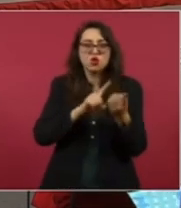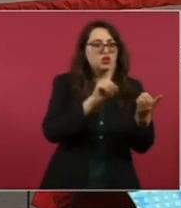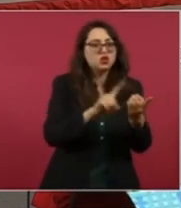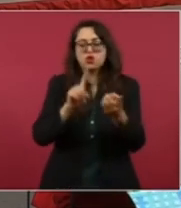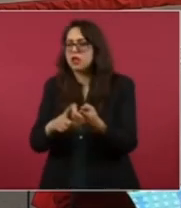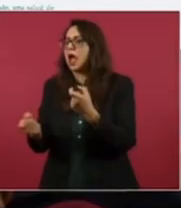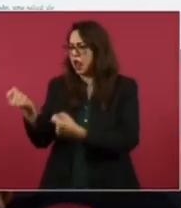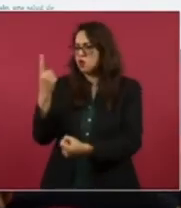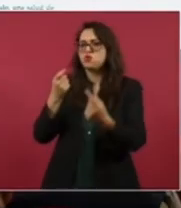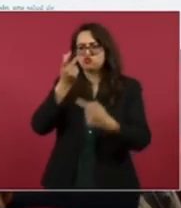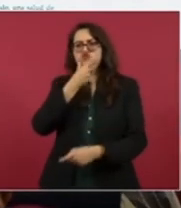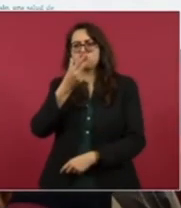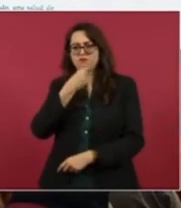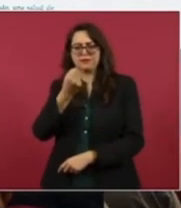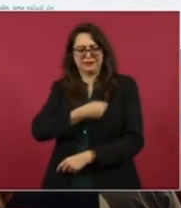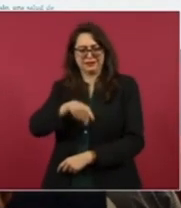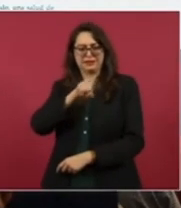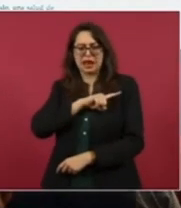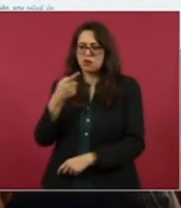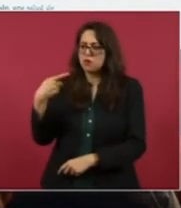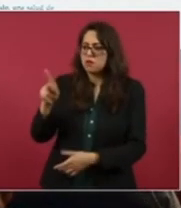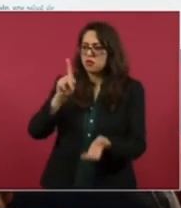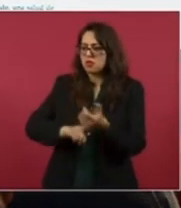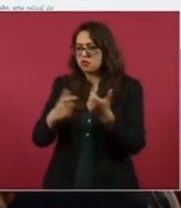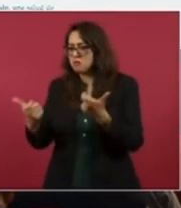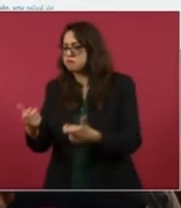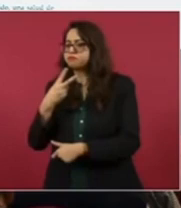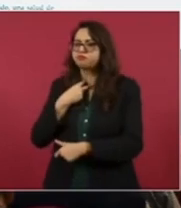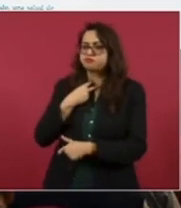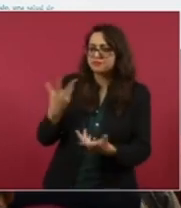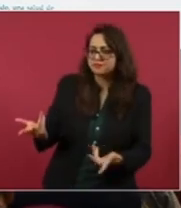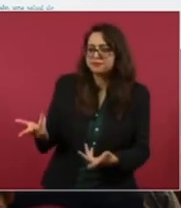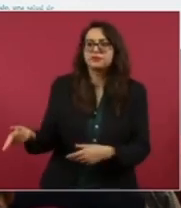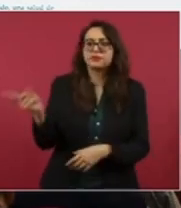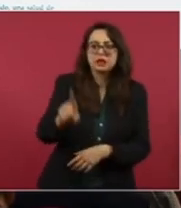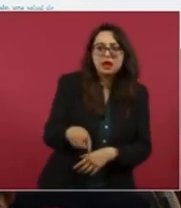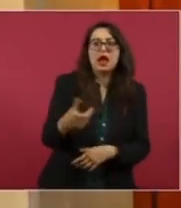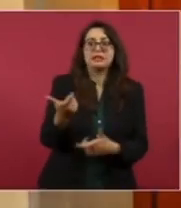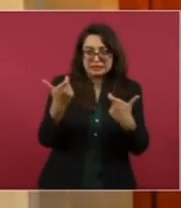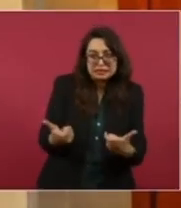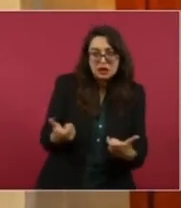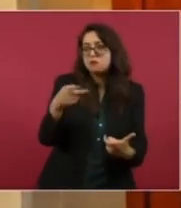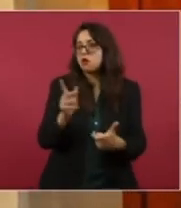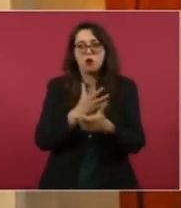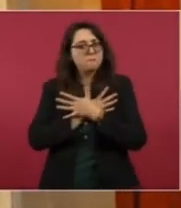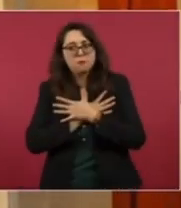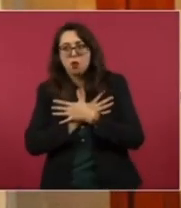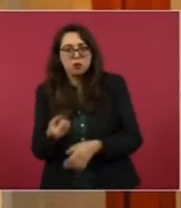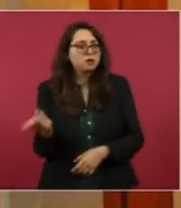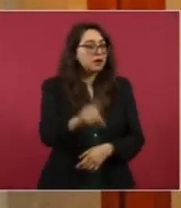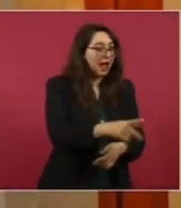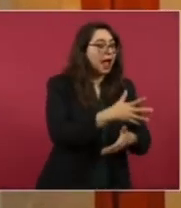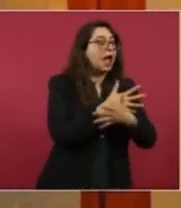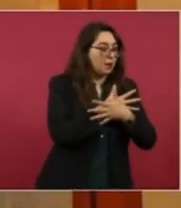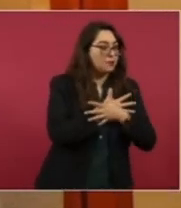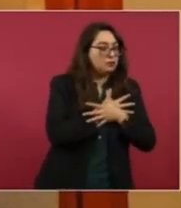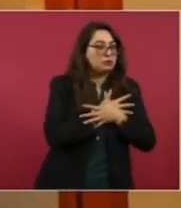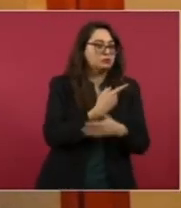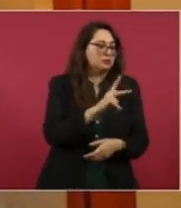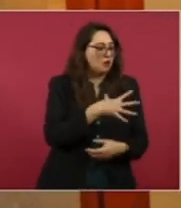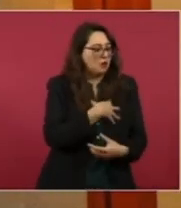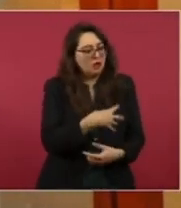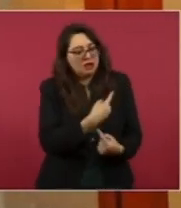tenía salud echaba en falta el dinero. Quien lo poseía carecía de amor y quien lo tenía se quejaba de los